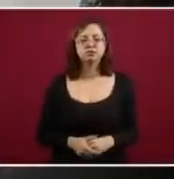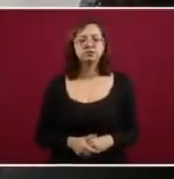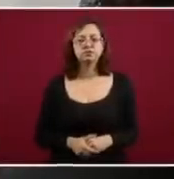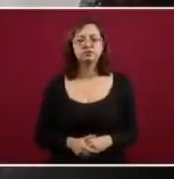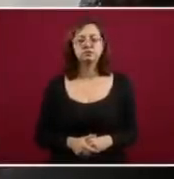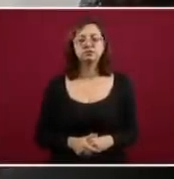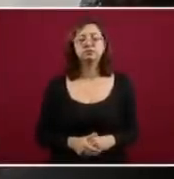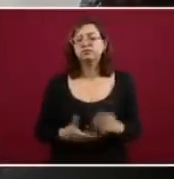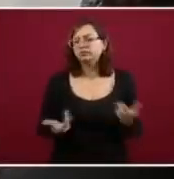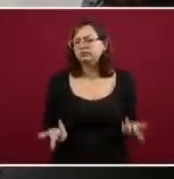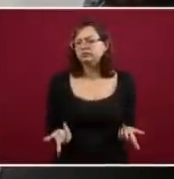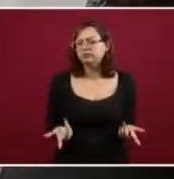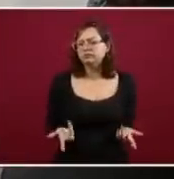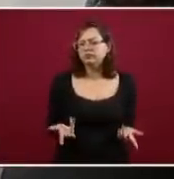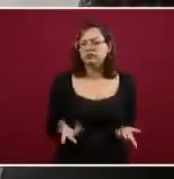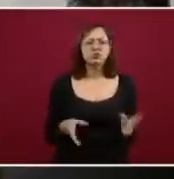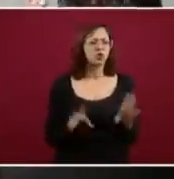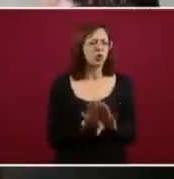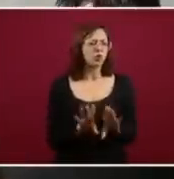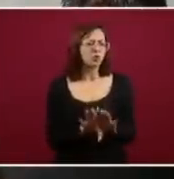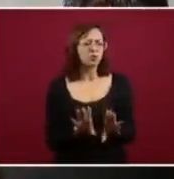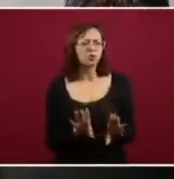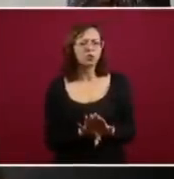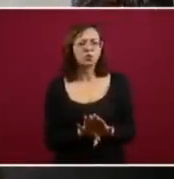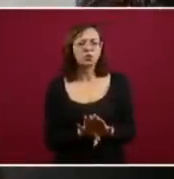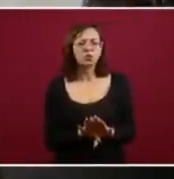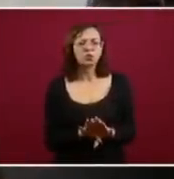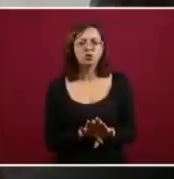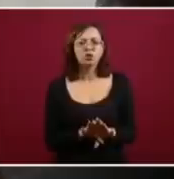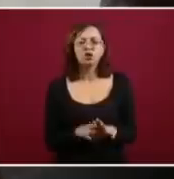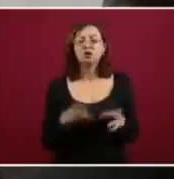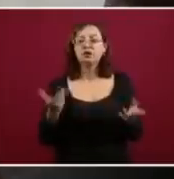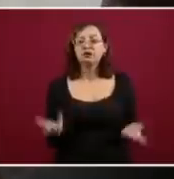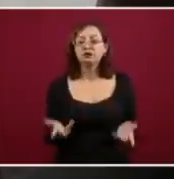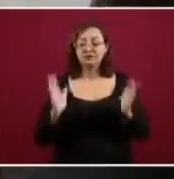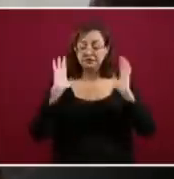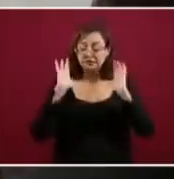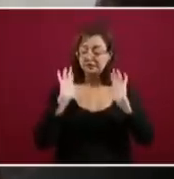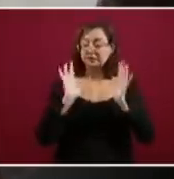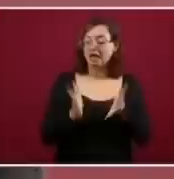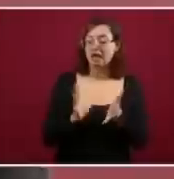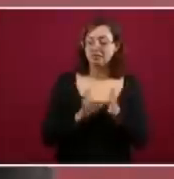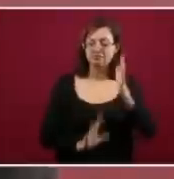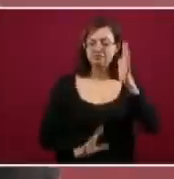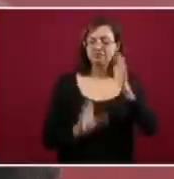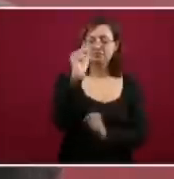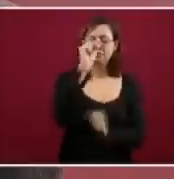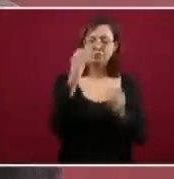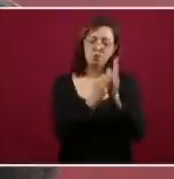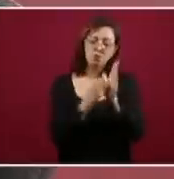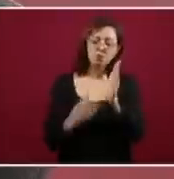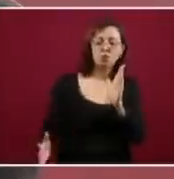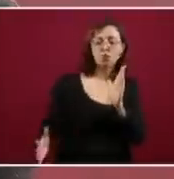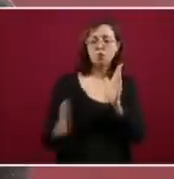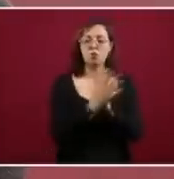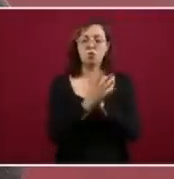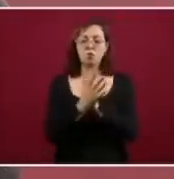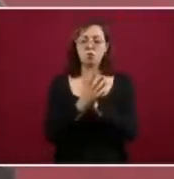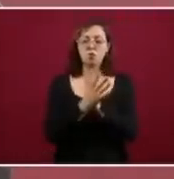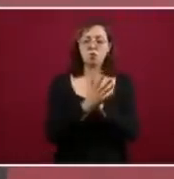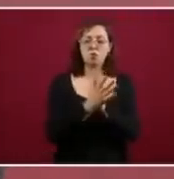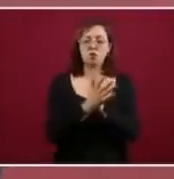como le van a hacer si se ve elevar a rango constitucional el derecho